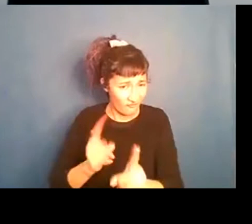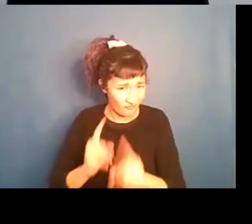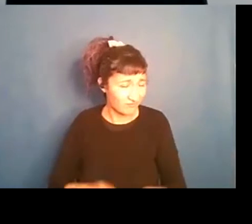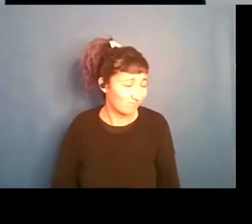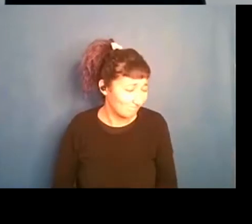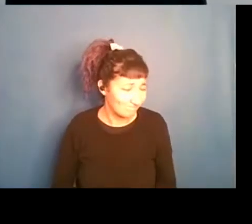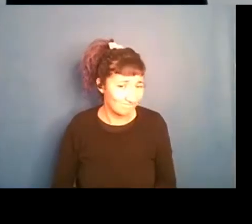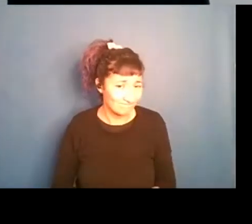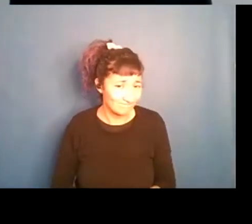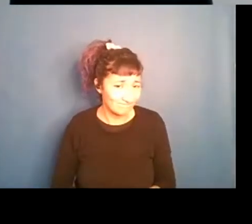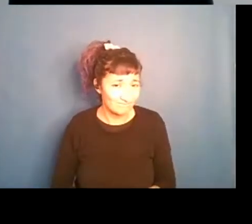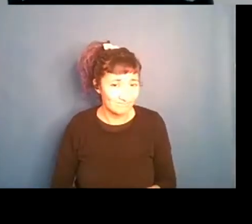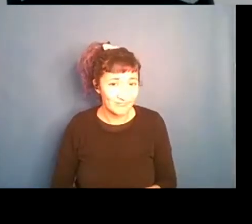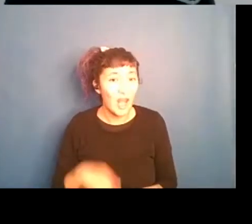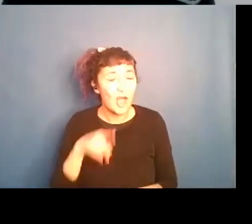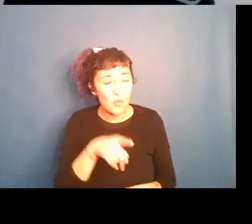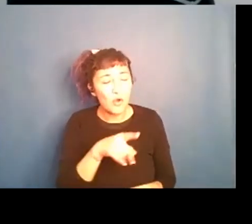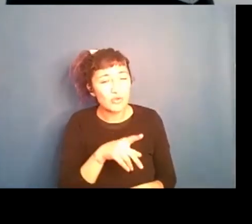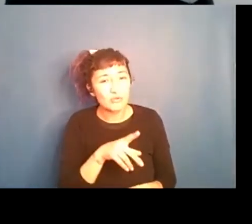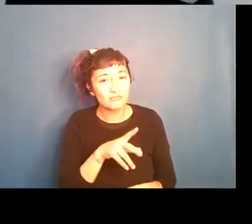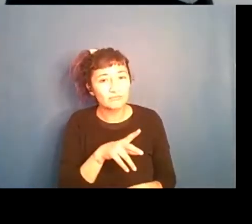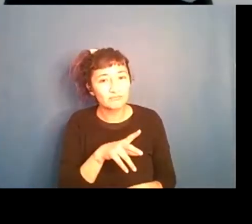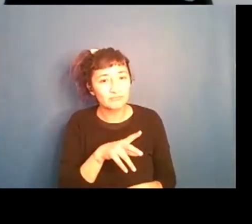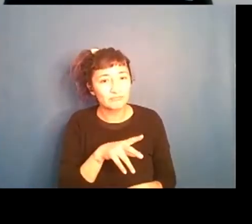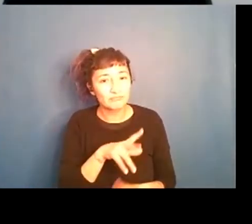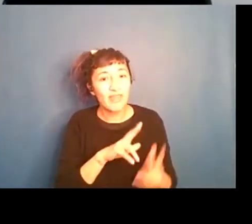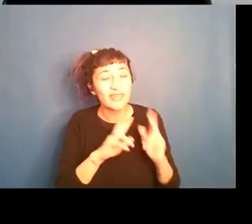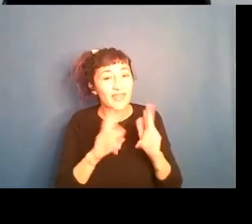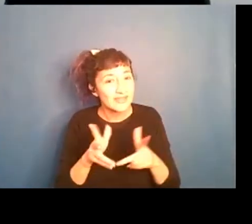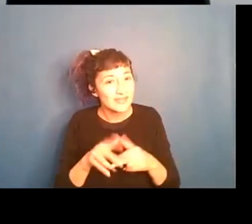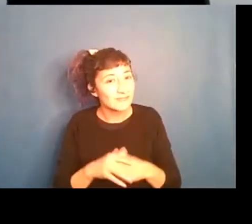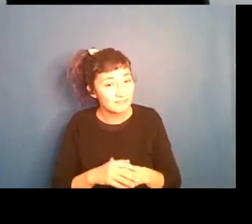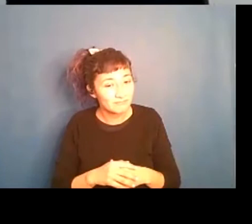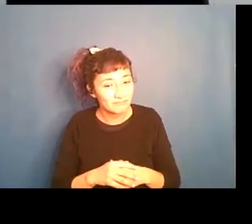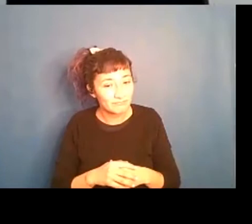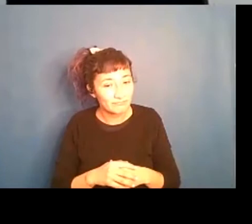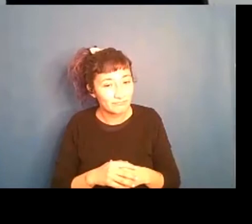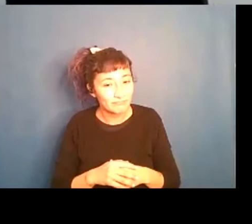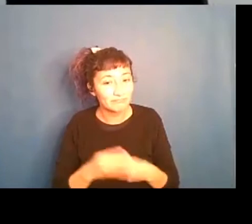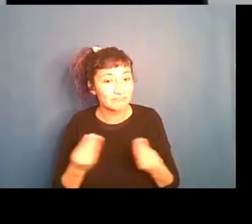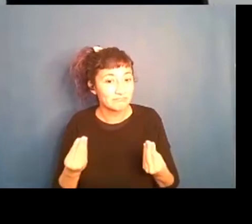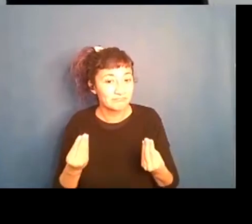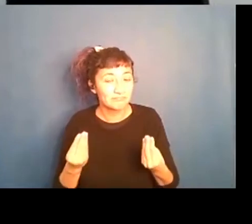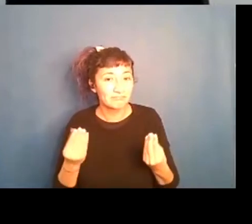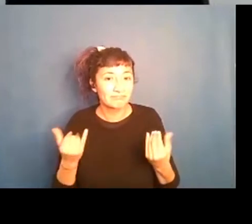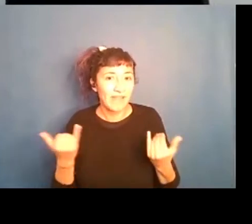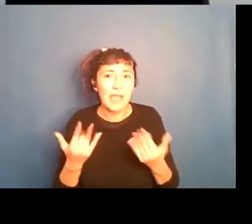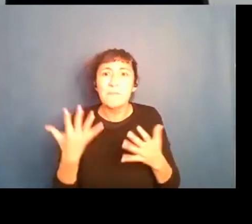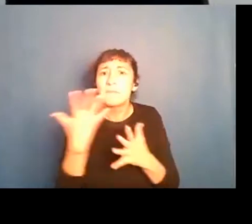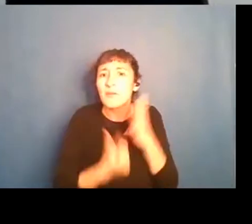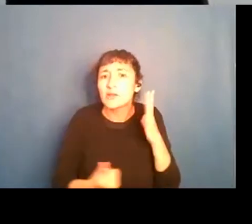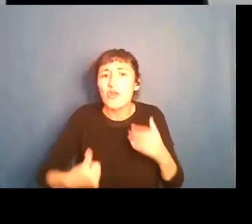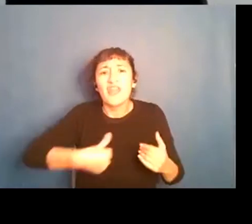Claro, lo que vos estás marcando es históricamente como una negación de la identidad sorda como identidad